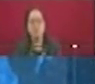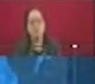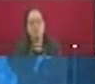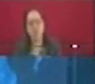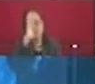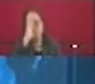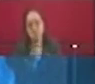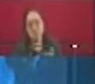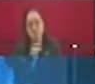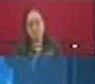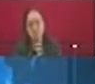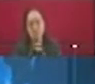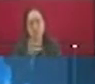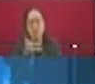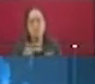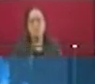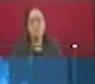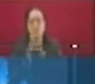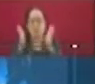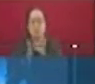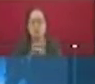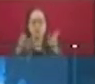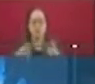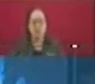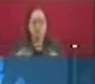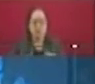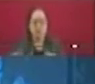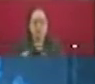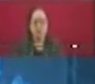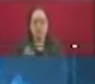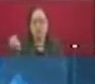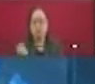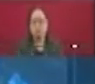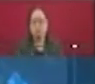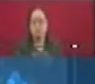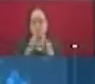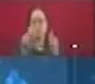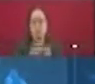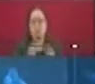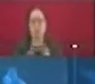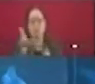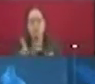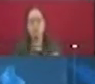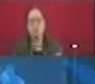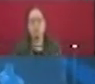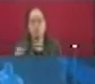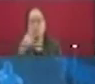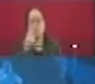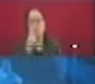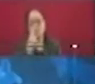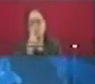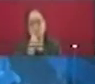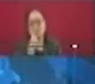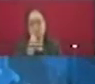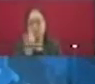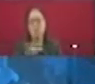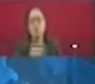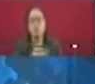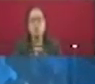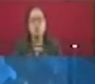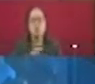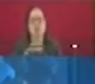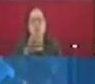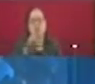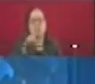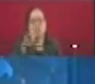Entonces, nadie puede aquí negar ni desconocimiento ni responsabilidades, ¿no?